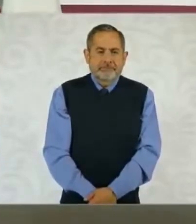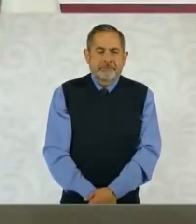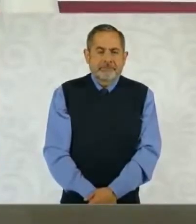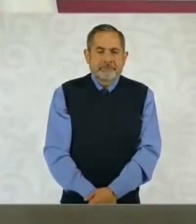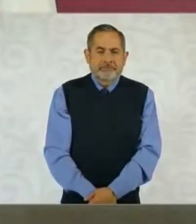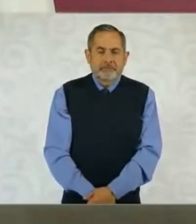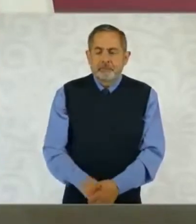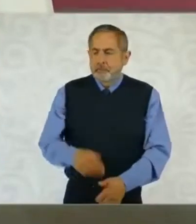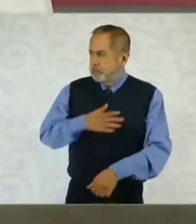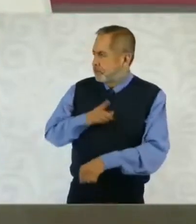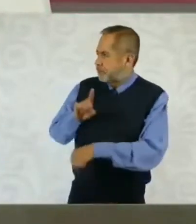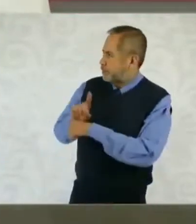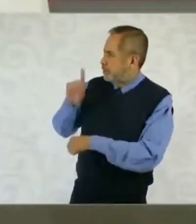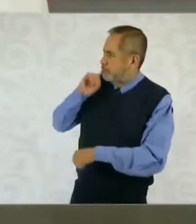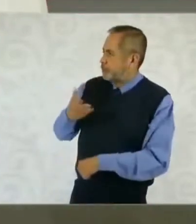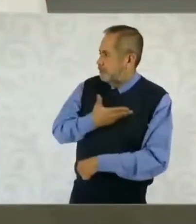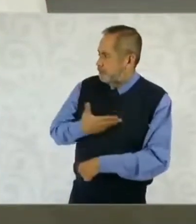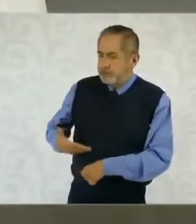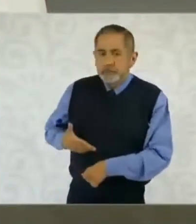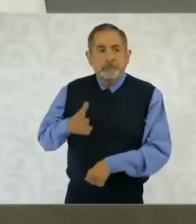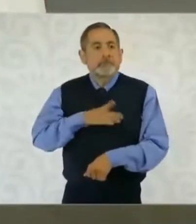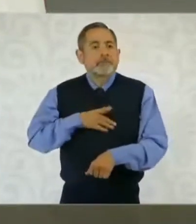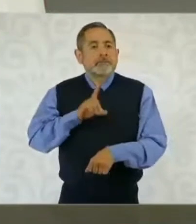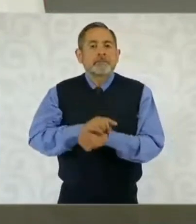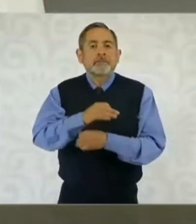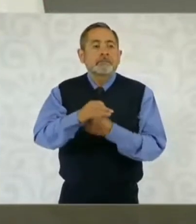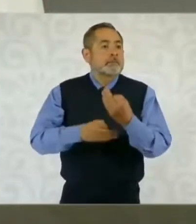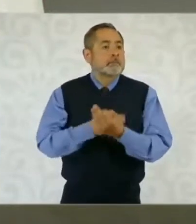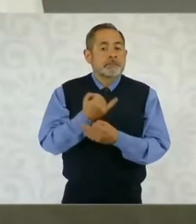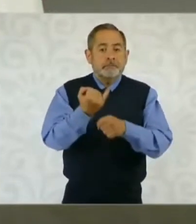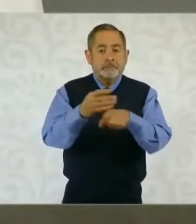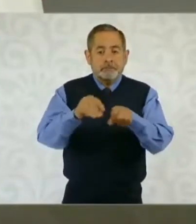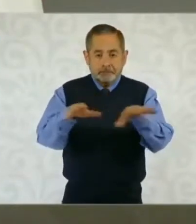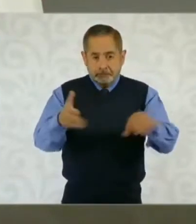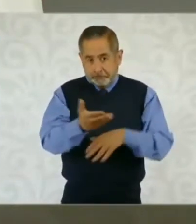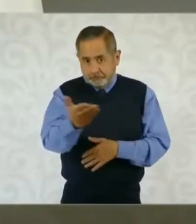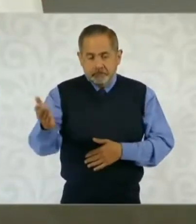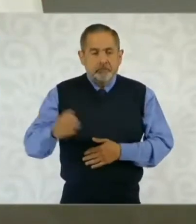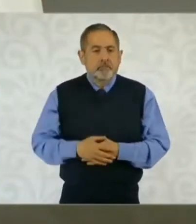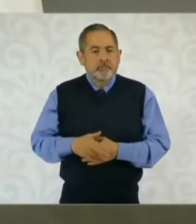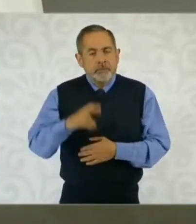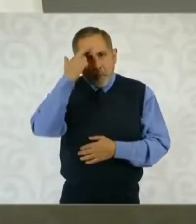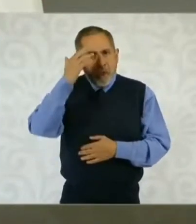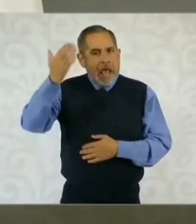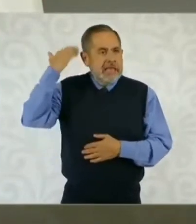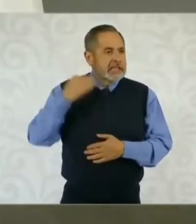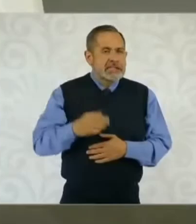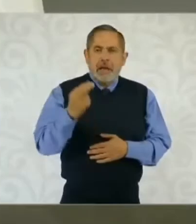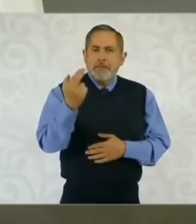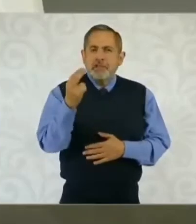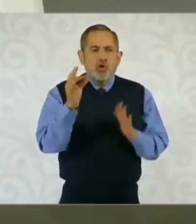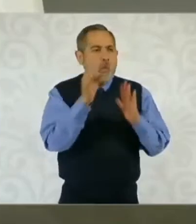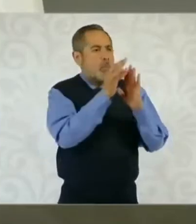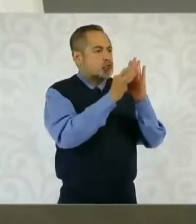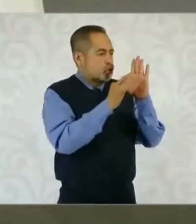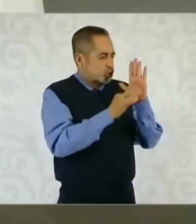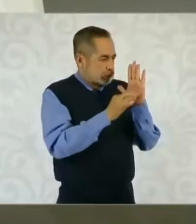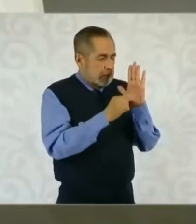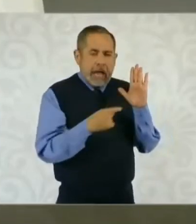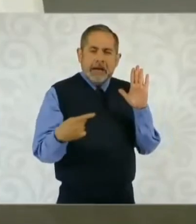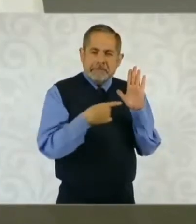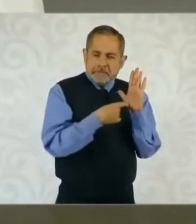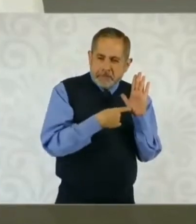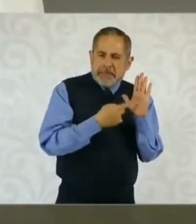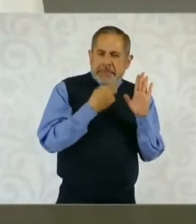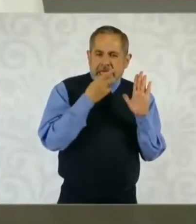Buenos días, Presidenta. Buenos días, amigos de los medios de comunicación. Cuando presentamos los 25 puntos para la transformación del ISSSTE, hablamos en